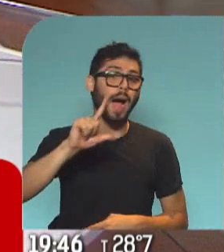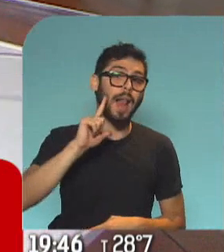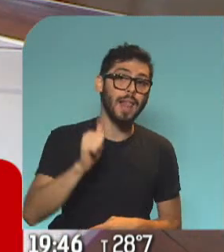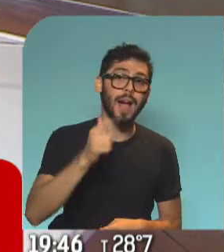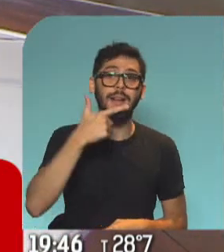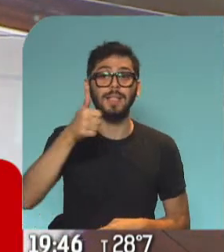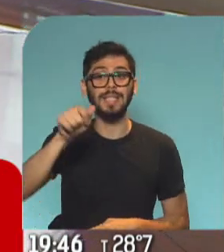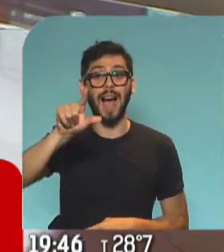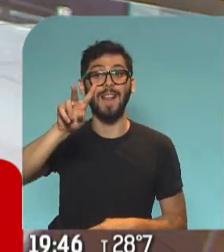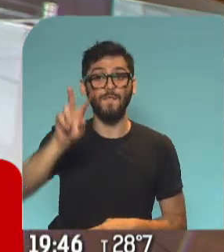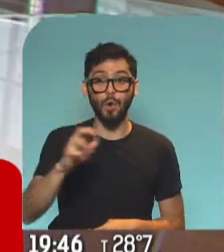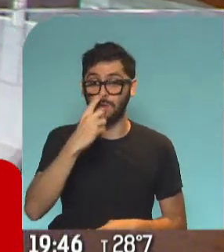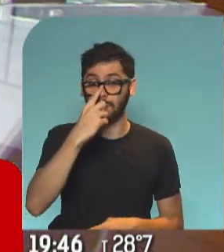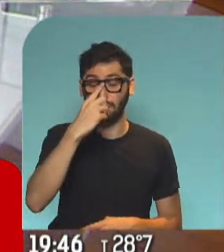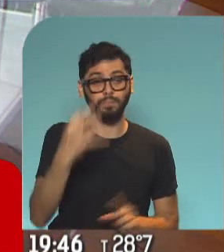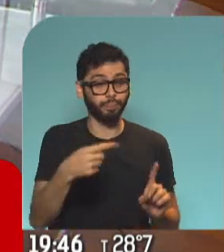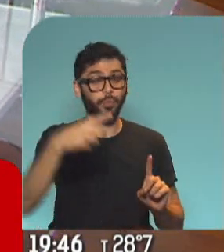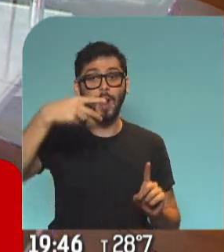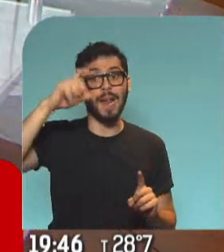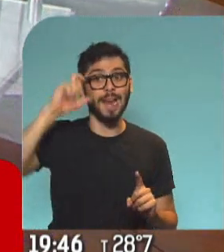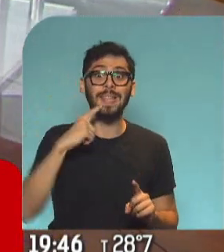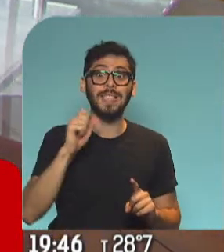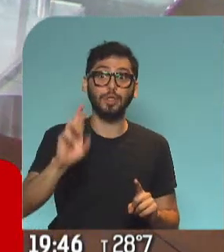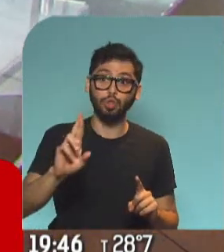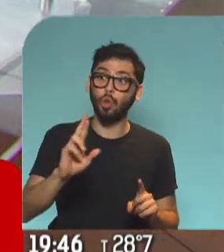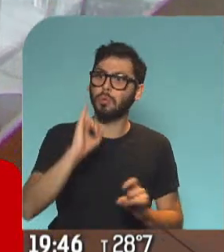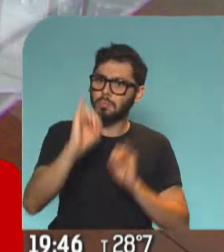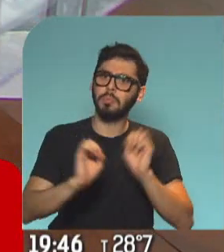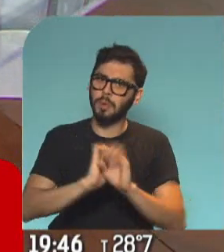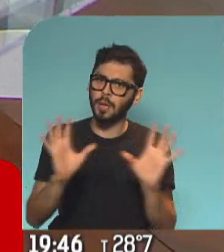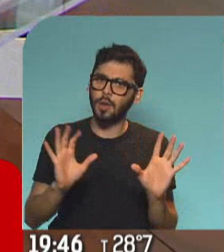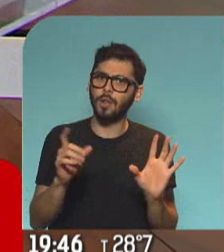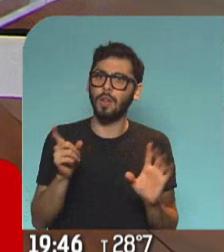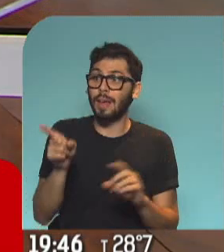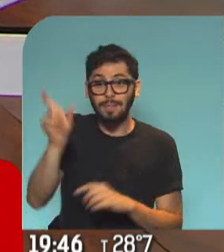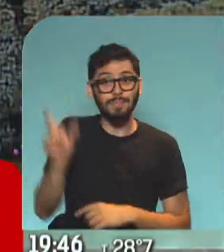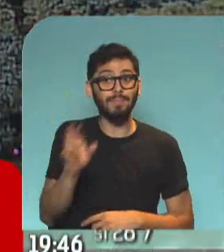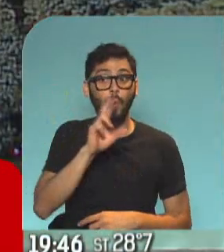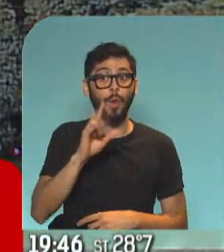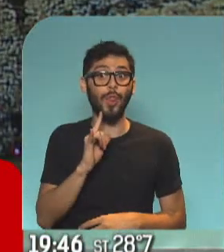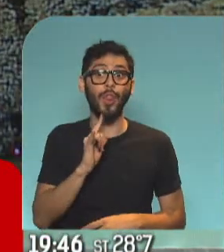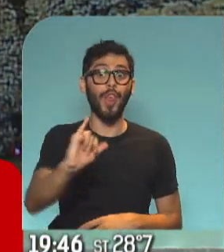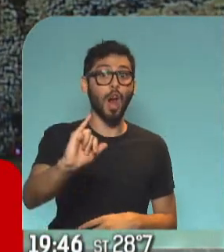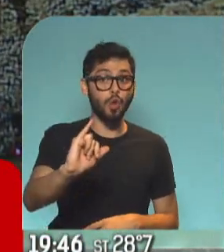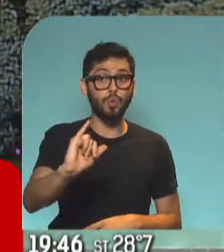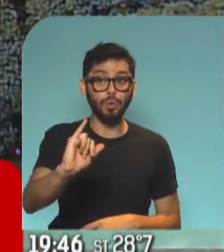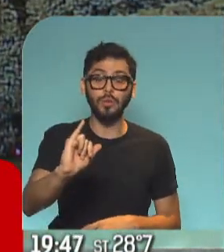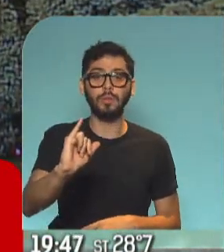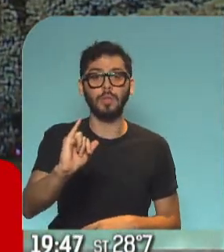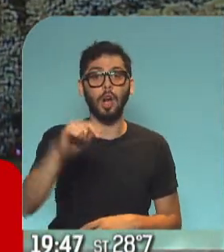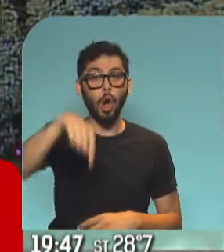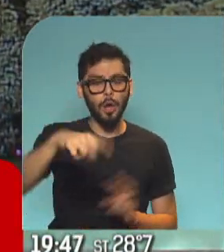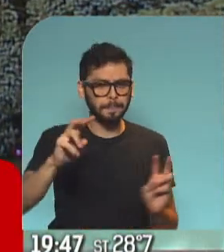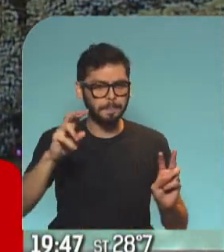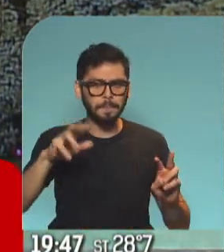estaba introduciendo en el tema Néstor Espósito, quien ha denunciado esto que a partir de hoy ha empezado a tener un